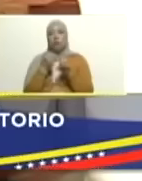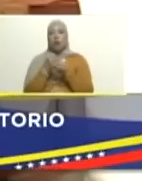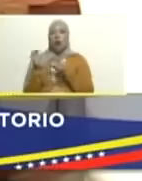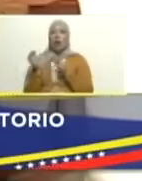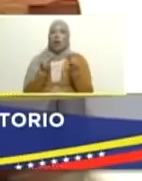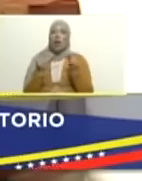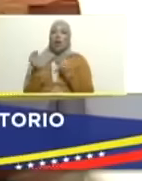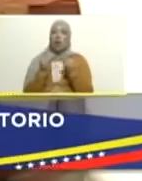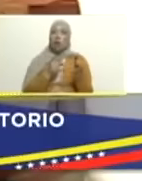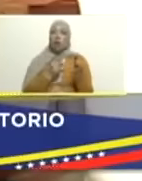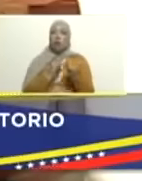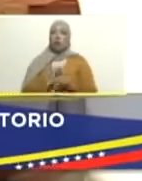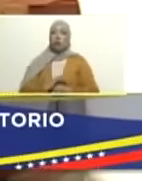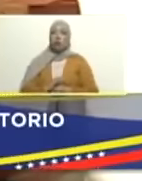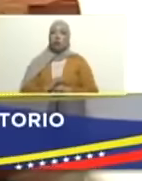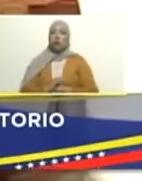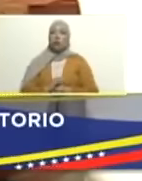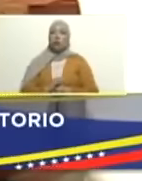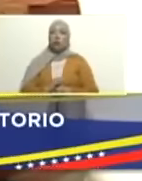Diálogo de